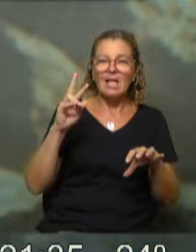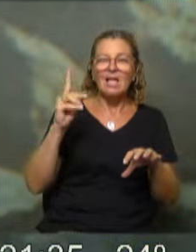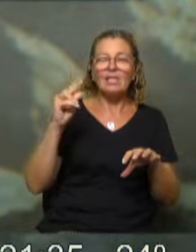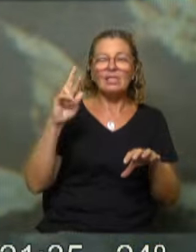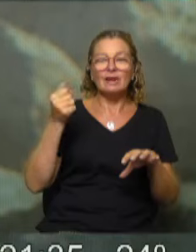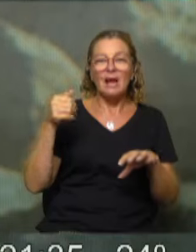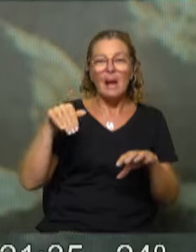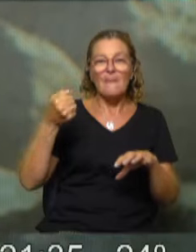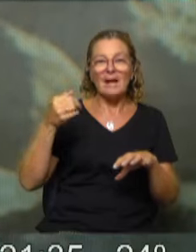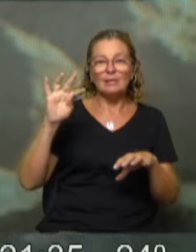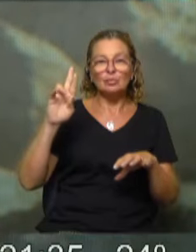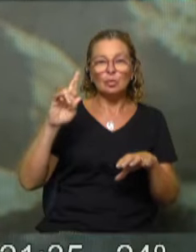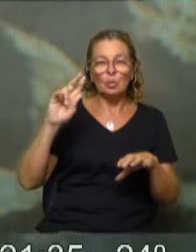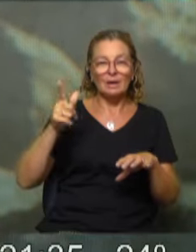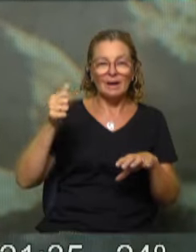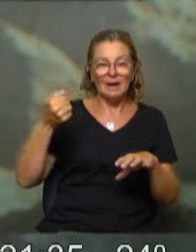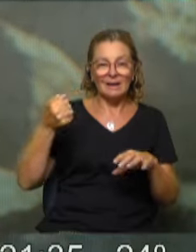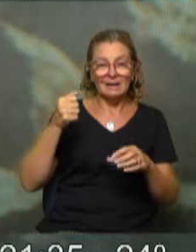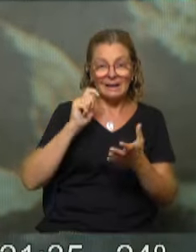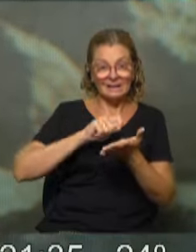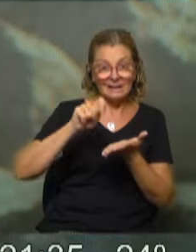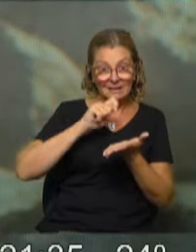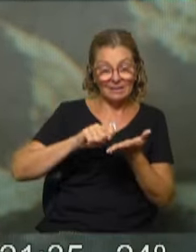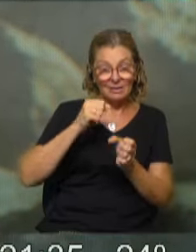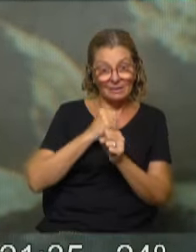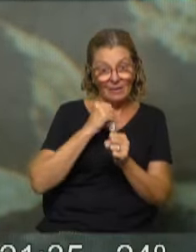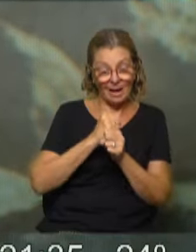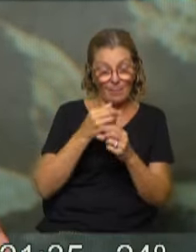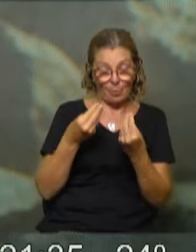la dramaturga es la que escribe, digamos, con Laura trabajamos mucho el texto igual,